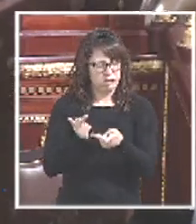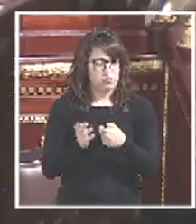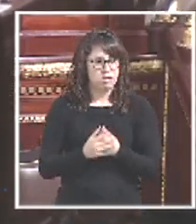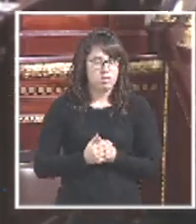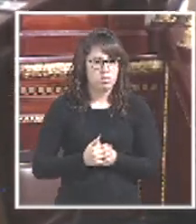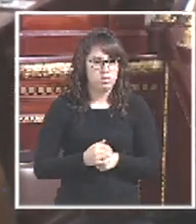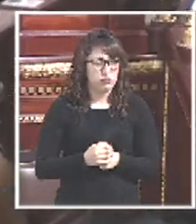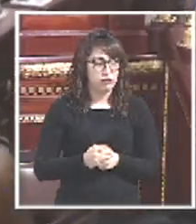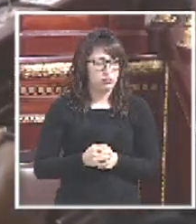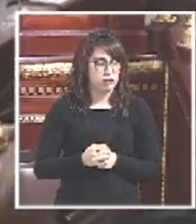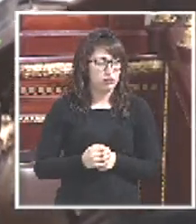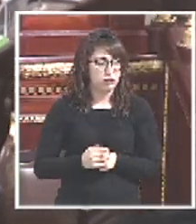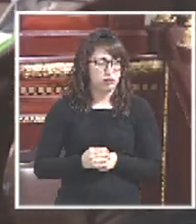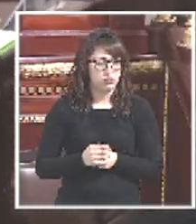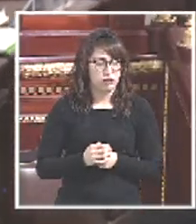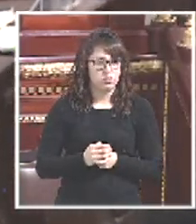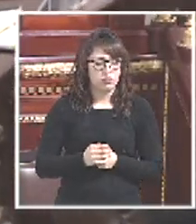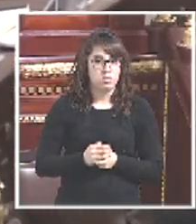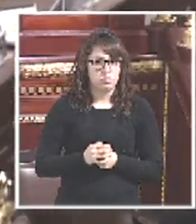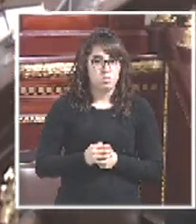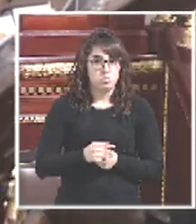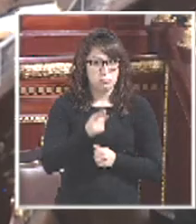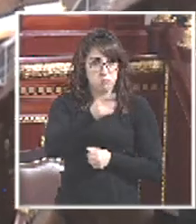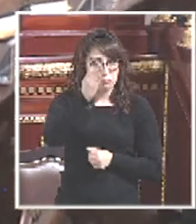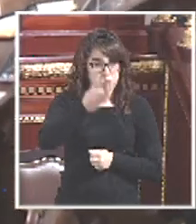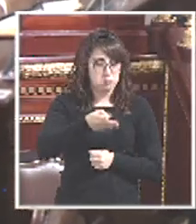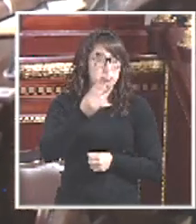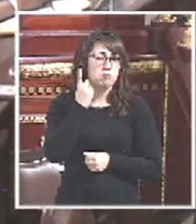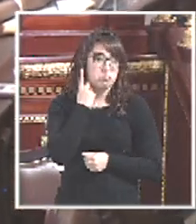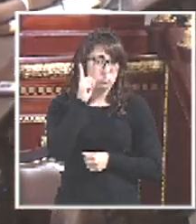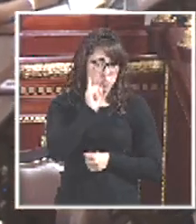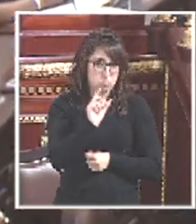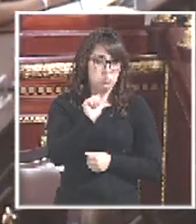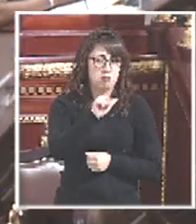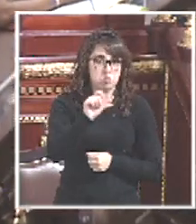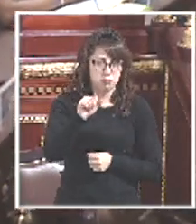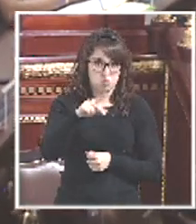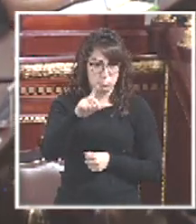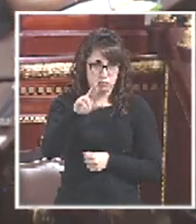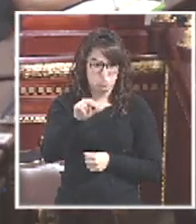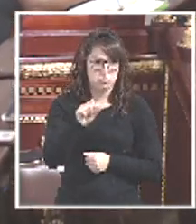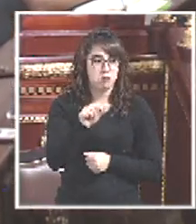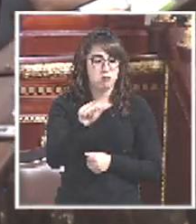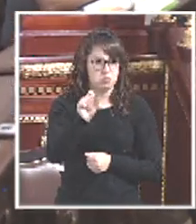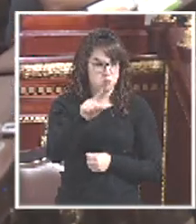punto de acuerdo. Gracias. Acepta usted, diputada Alessandra, con mucho gusto.